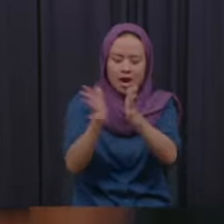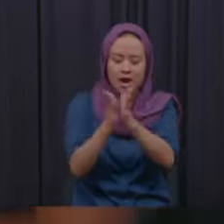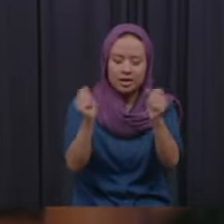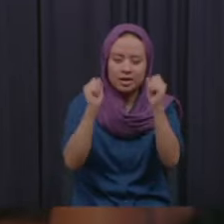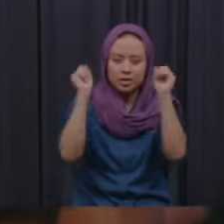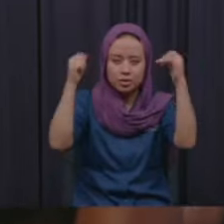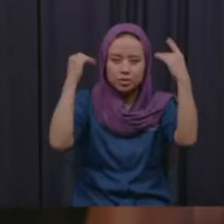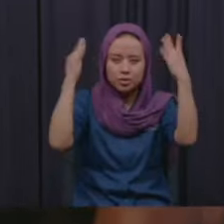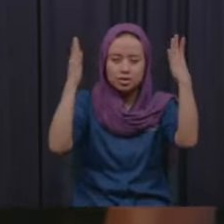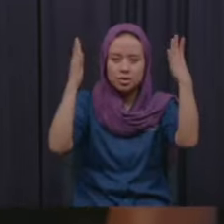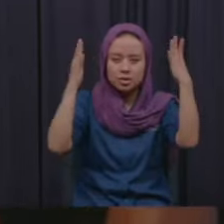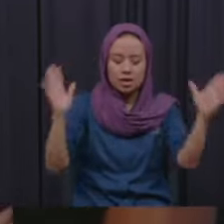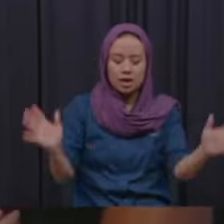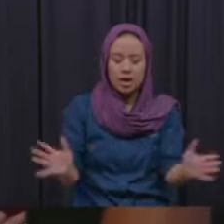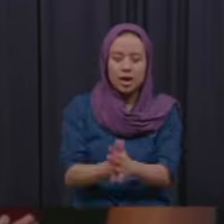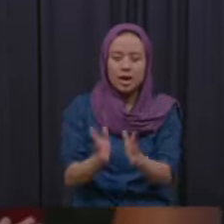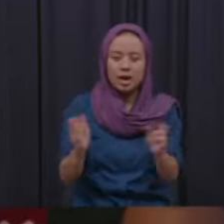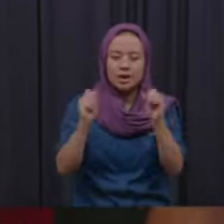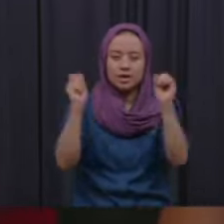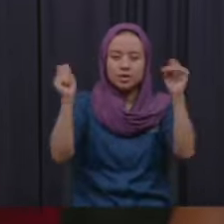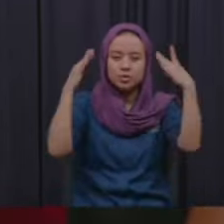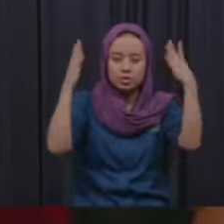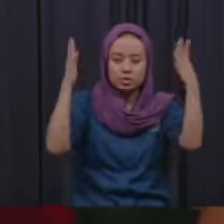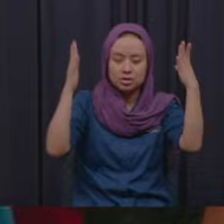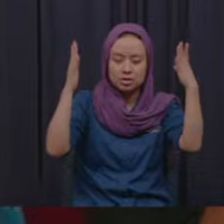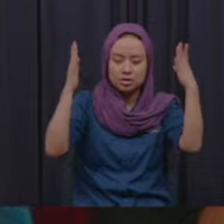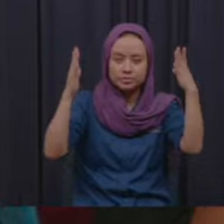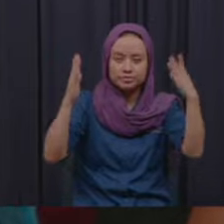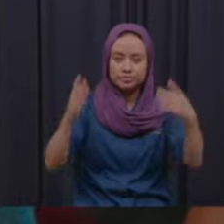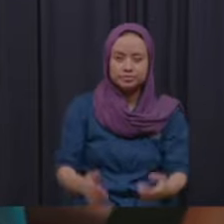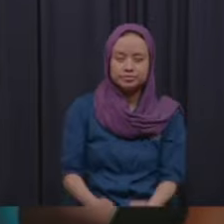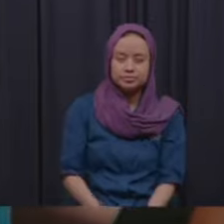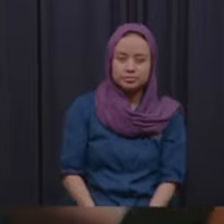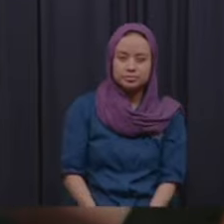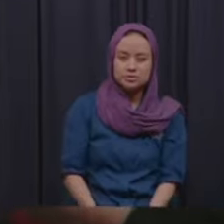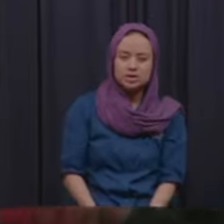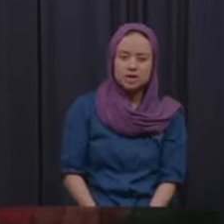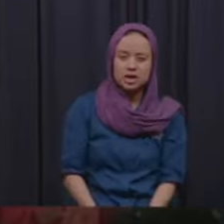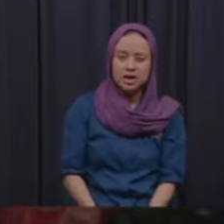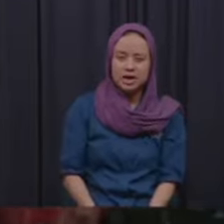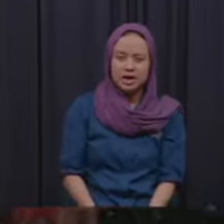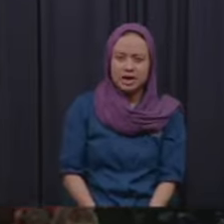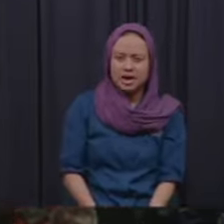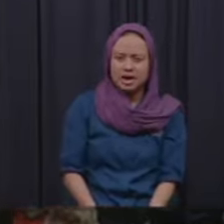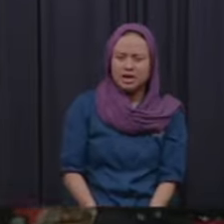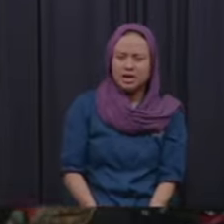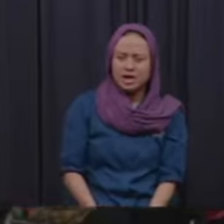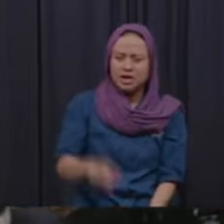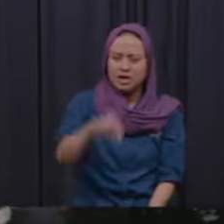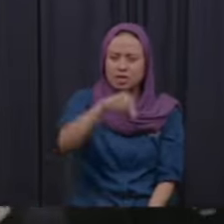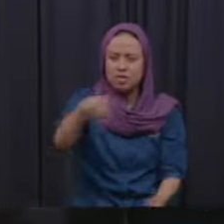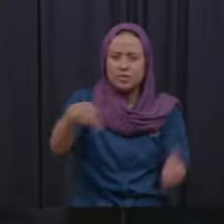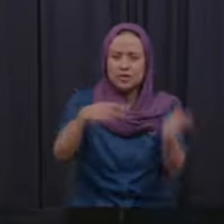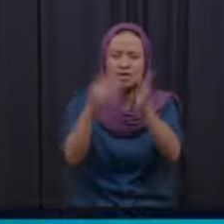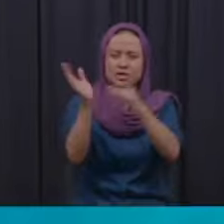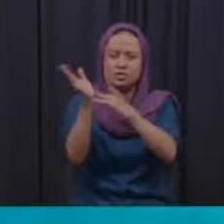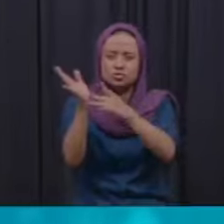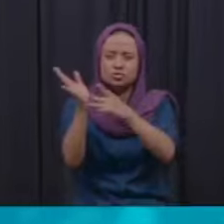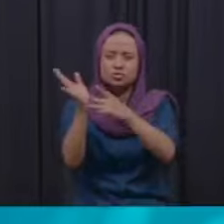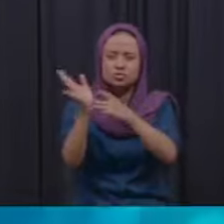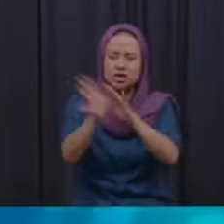Aleluya, aleluya. Eso es, que salga en el nombre de Jesús. Sal de